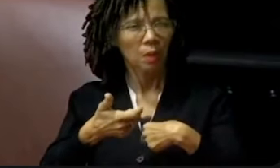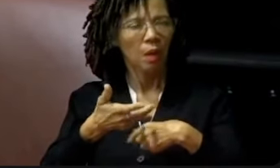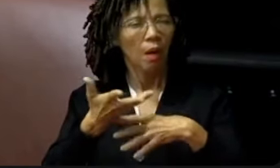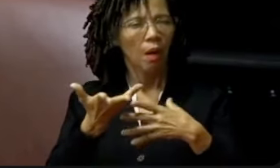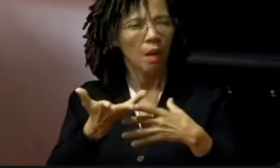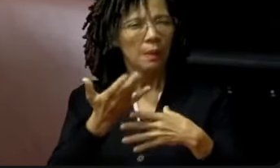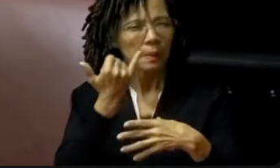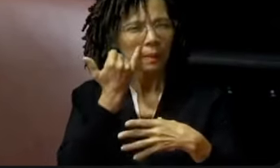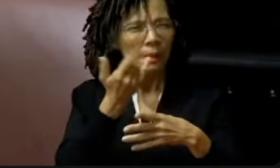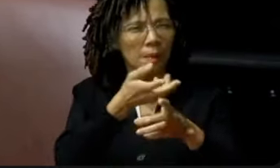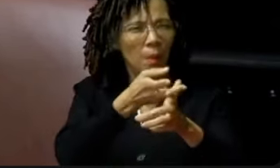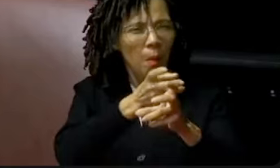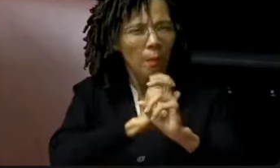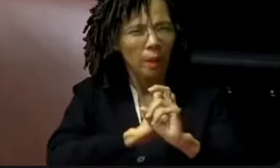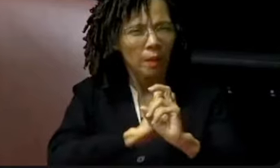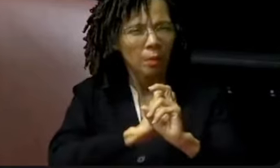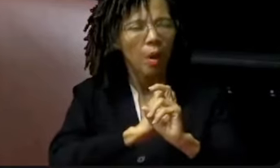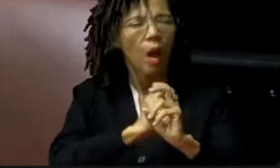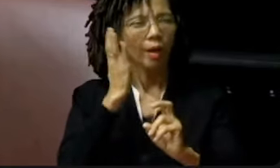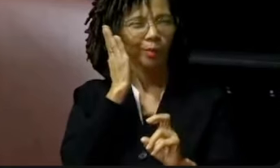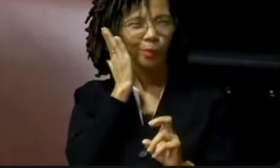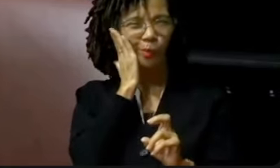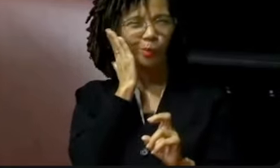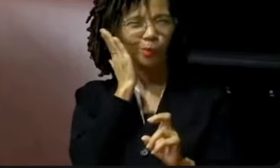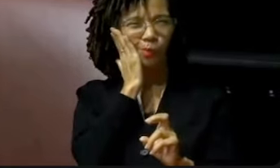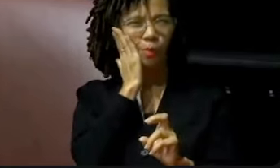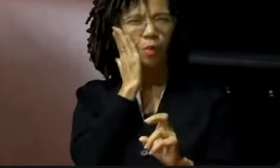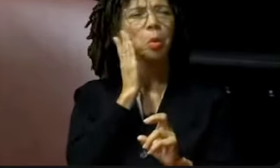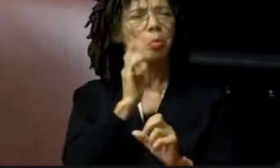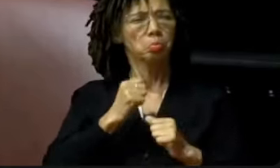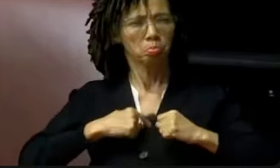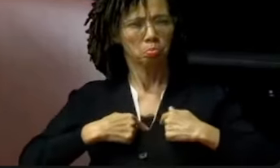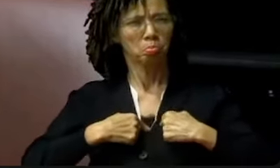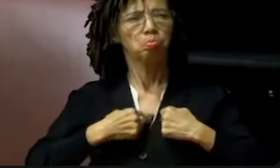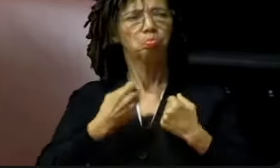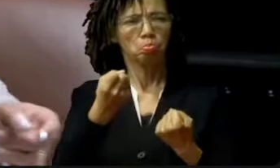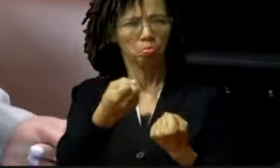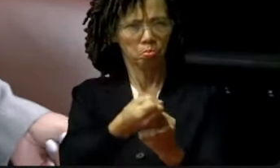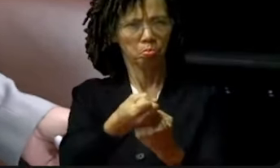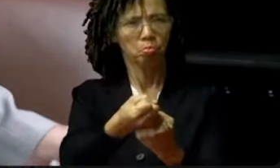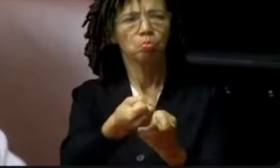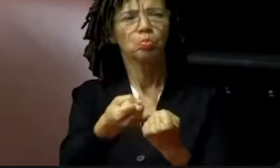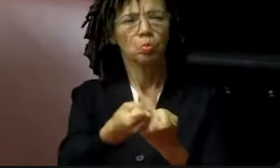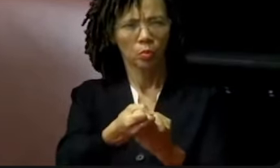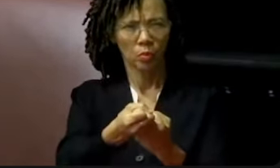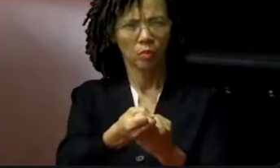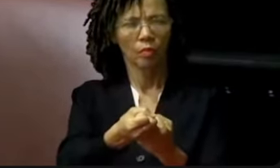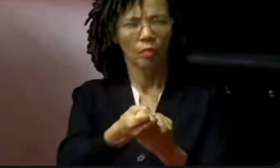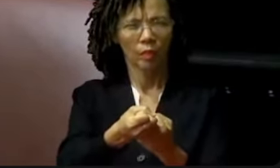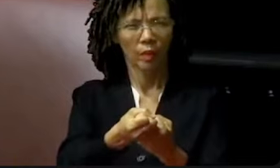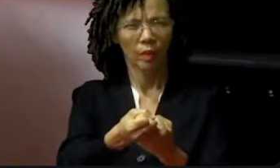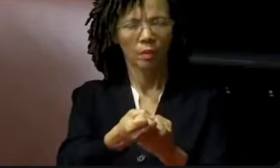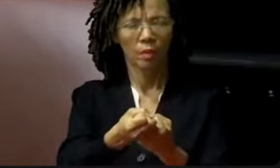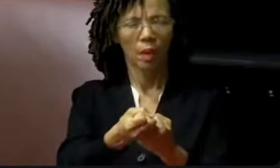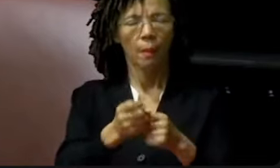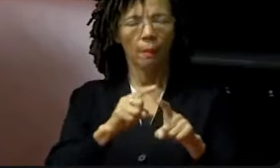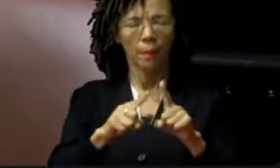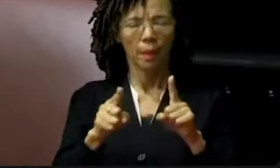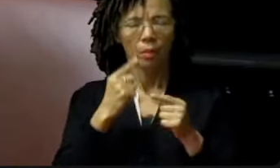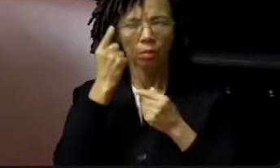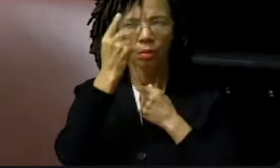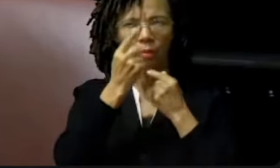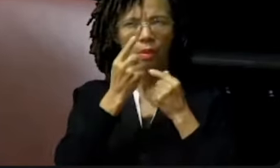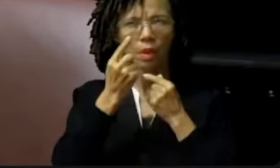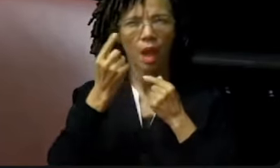porque la doble moral es, señoras y señores, que debemos de dejar el pasado, señores.